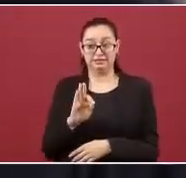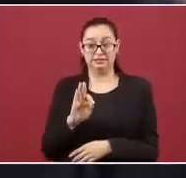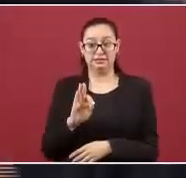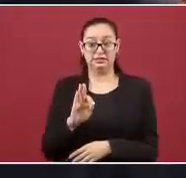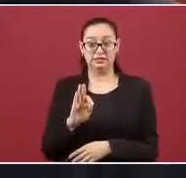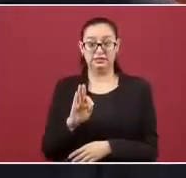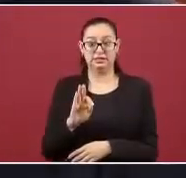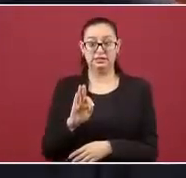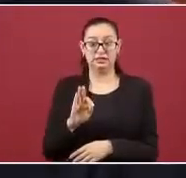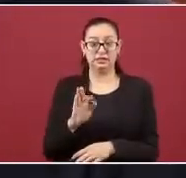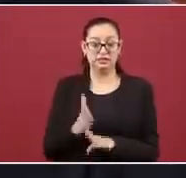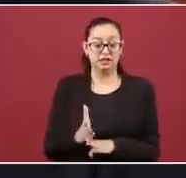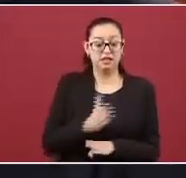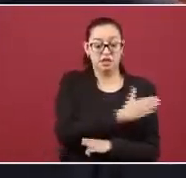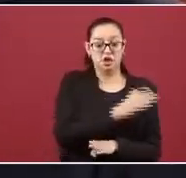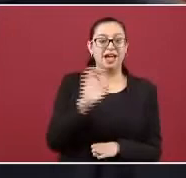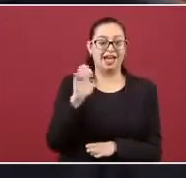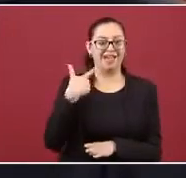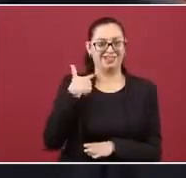de la pasada administración,